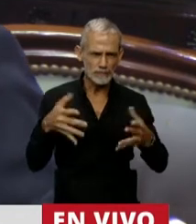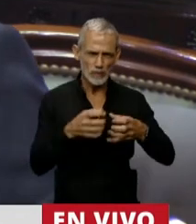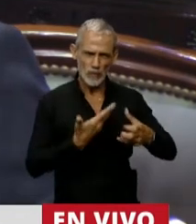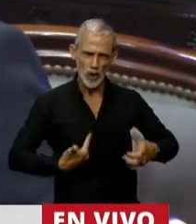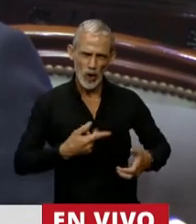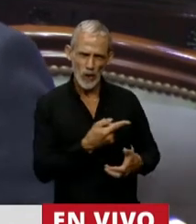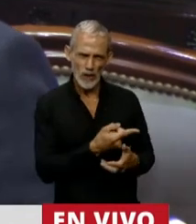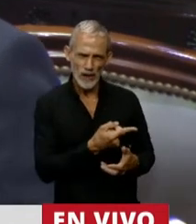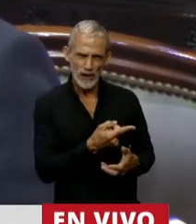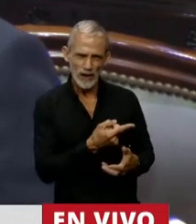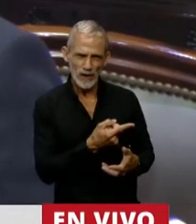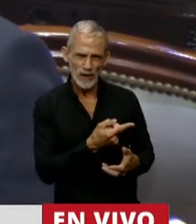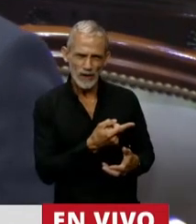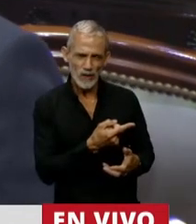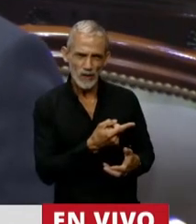oficialismo